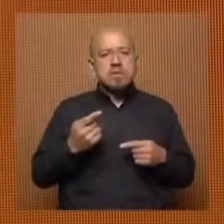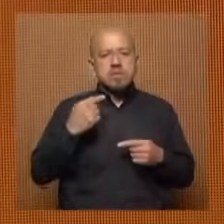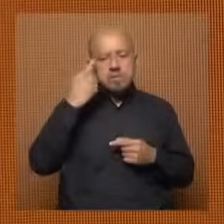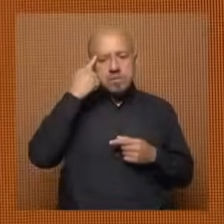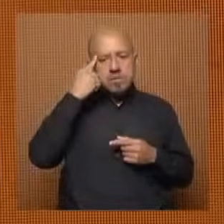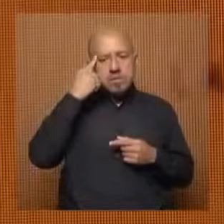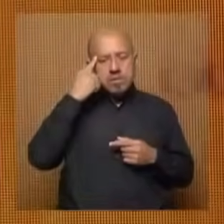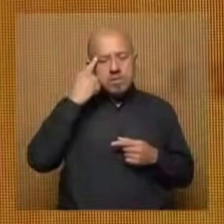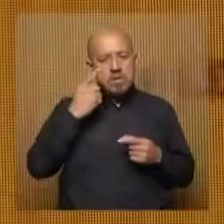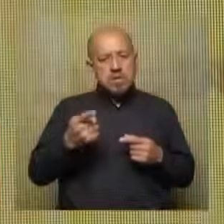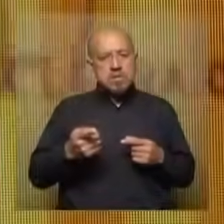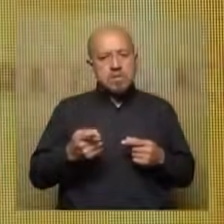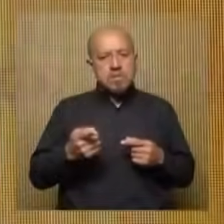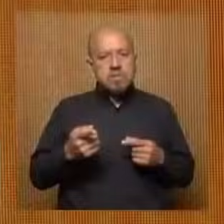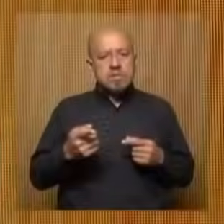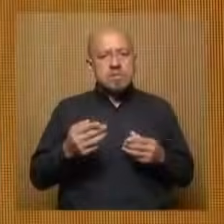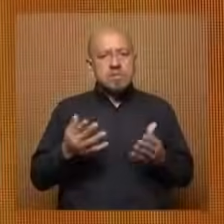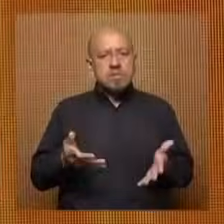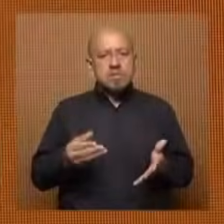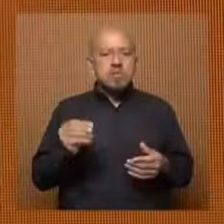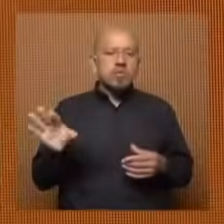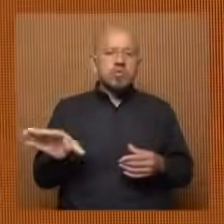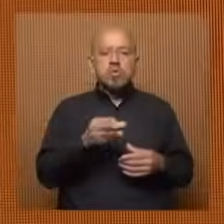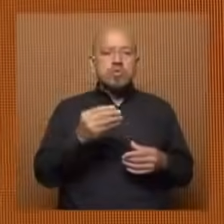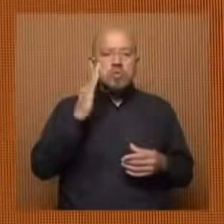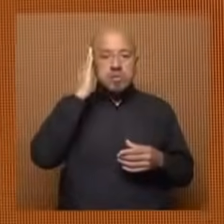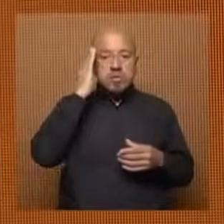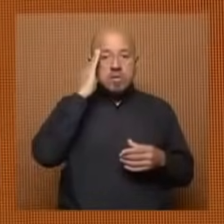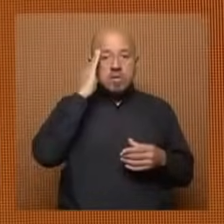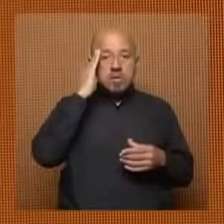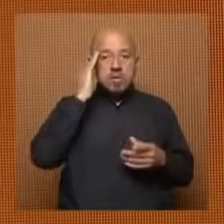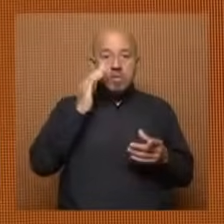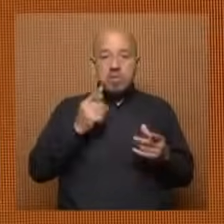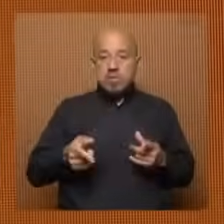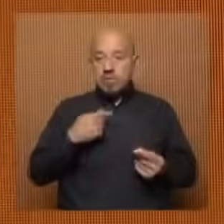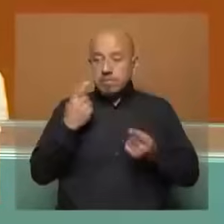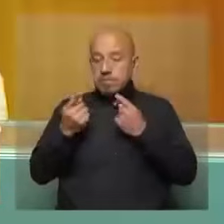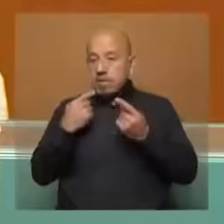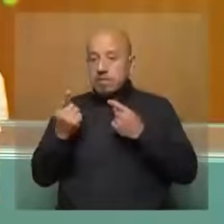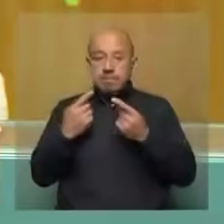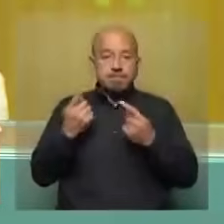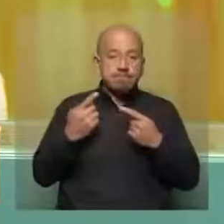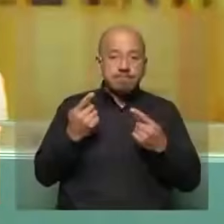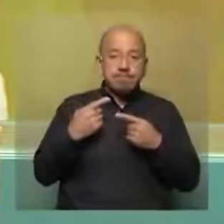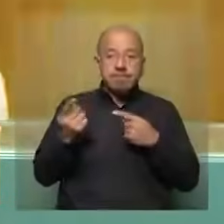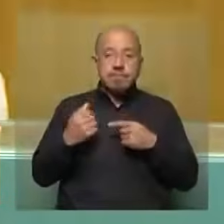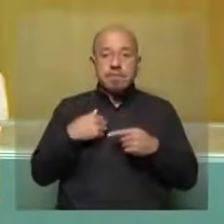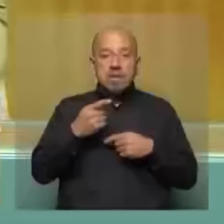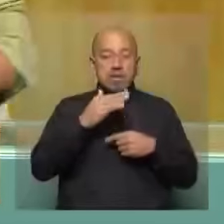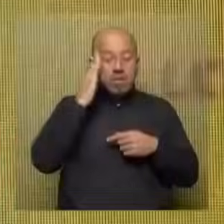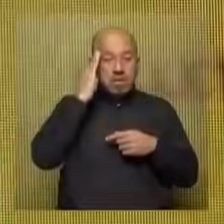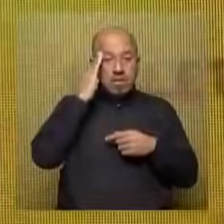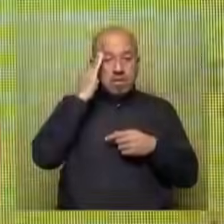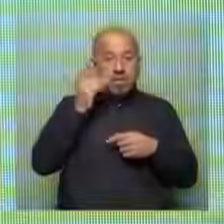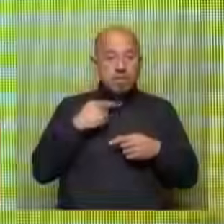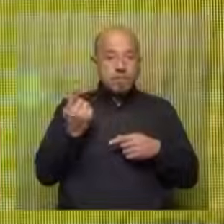esto, ¿no? Si todos, primero, el todos sabíamos indica además conversaciones, porque si vos sabés que el otro también sabe,